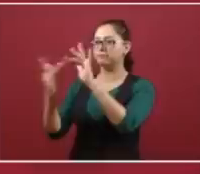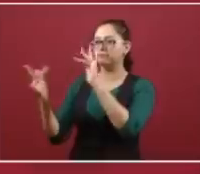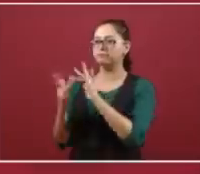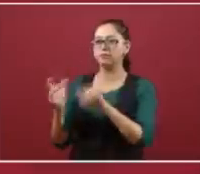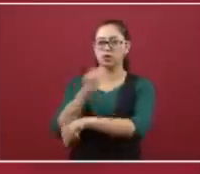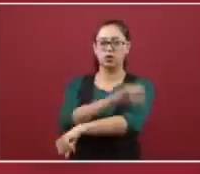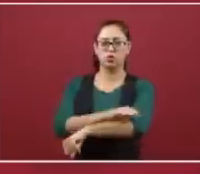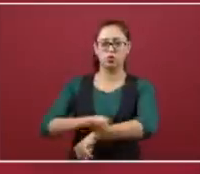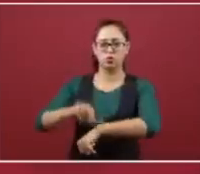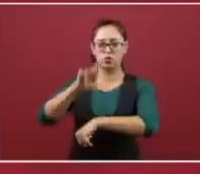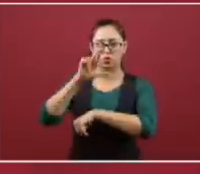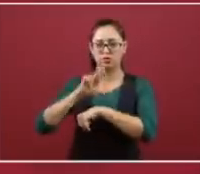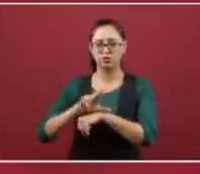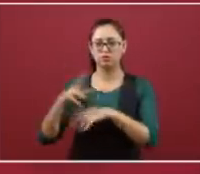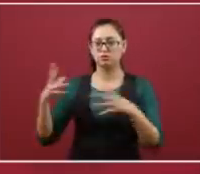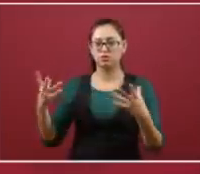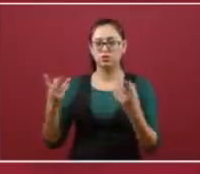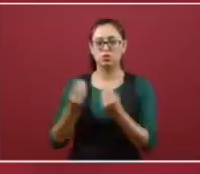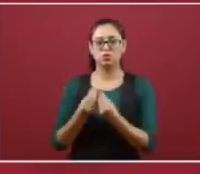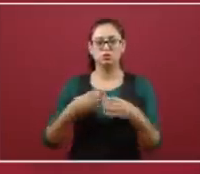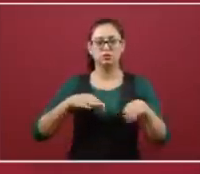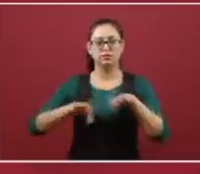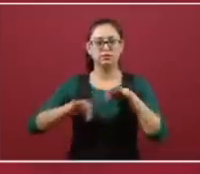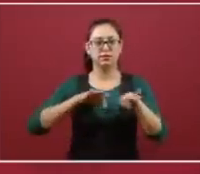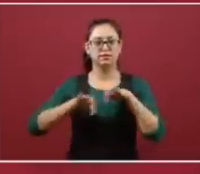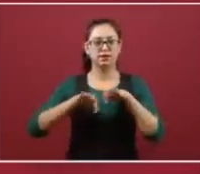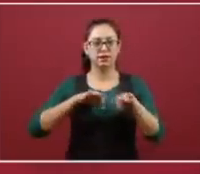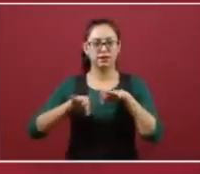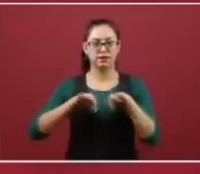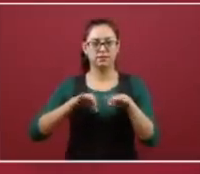que está